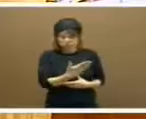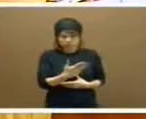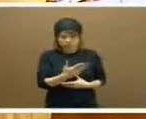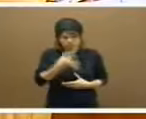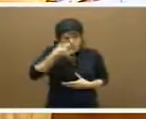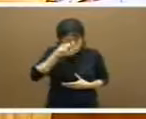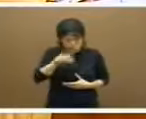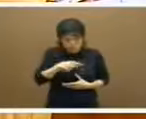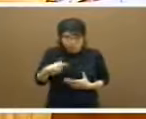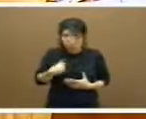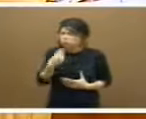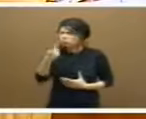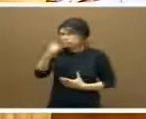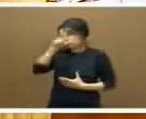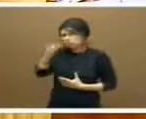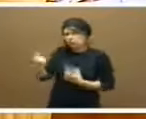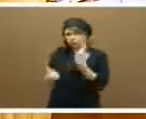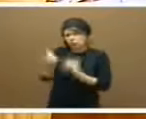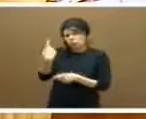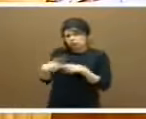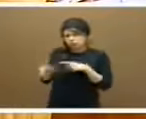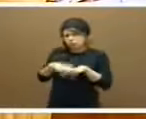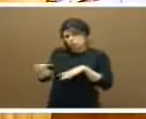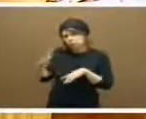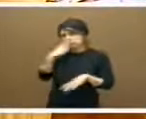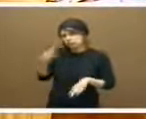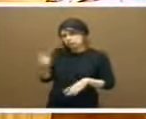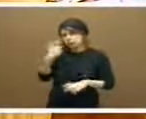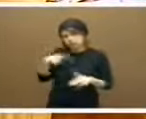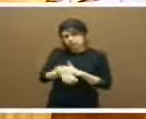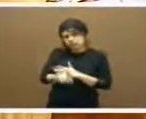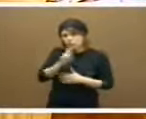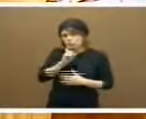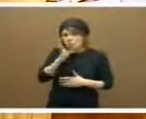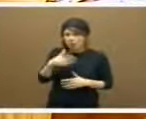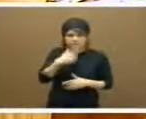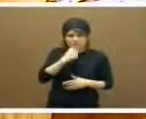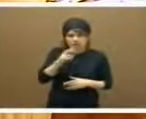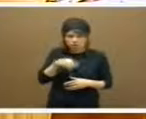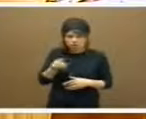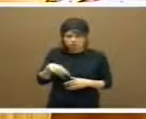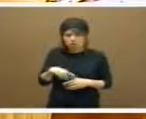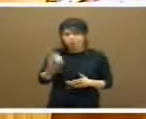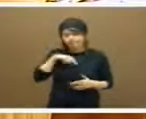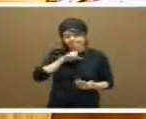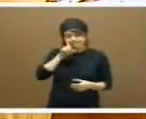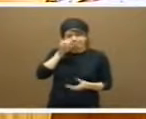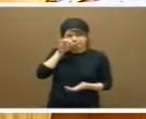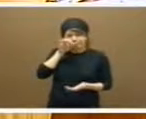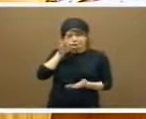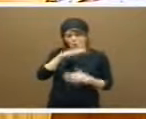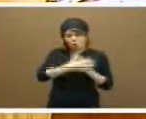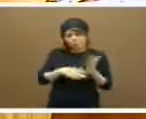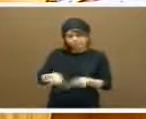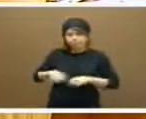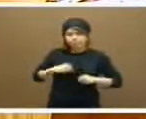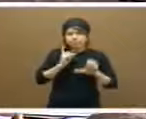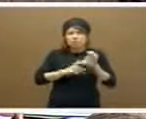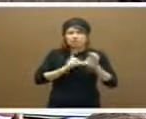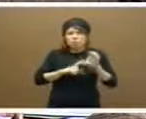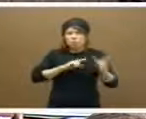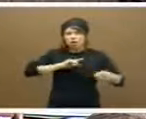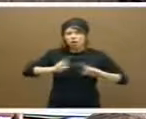ciertos. Y mira, yo le quiero recordar algunas cosas y para que entienda cómo es la tramitación, que no es fácil del PDR. Cuando nosotros entramos en el Gobierno, Extremadura